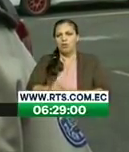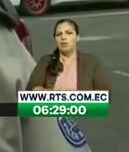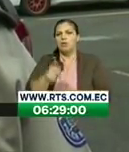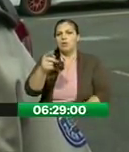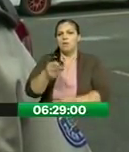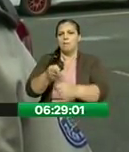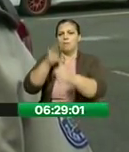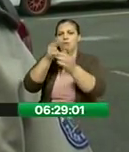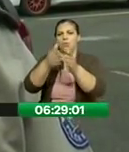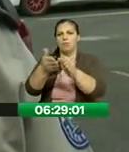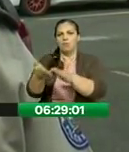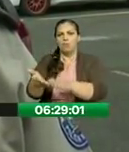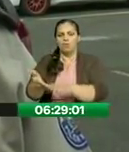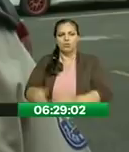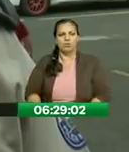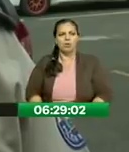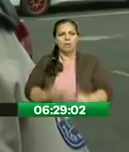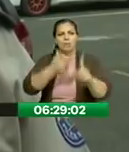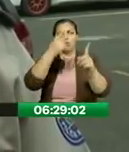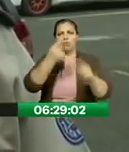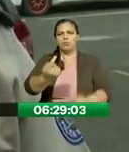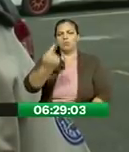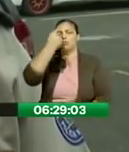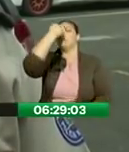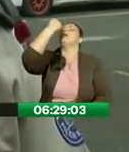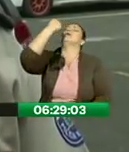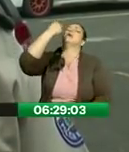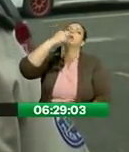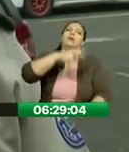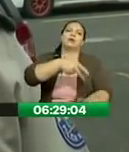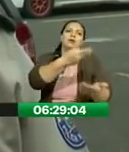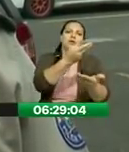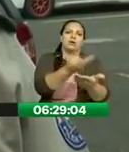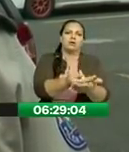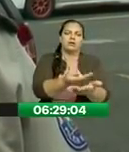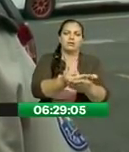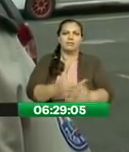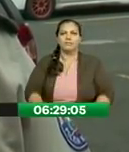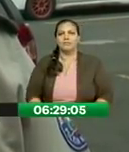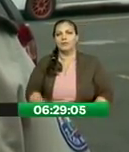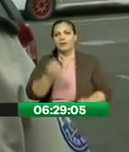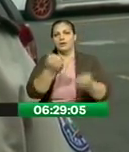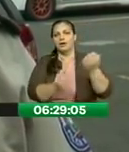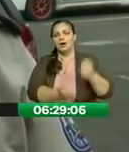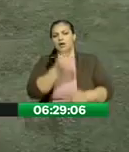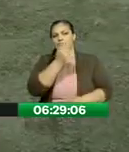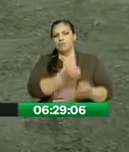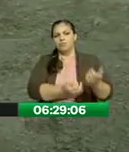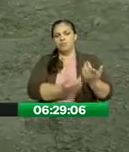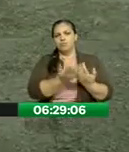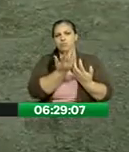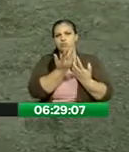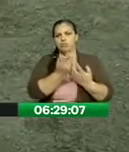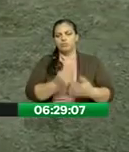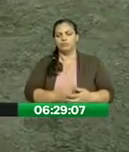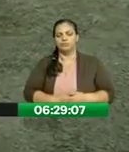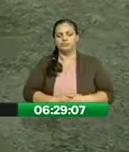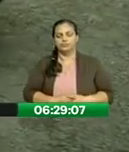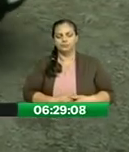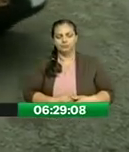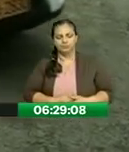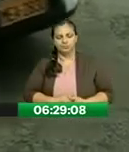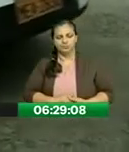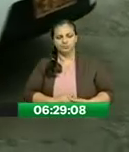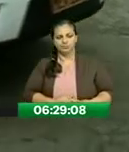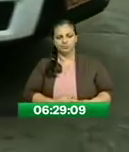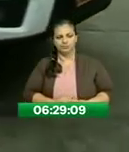a la prelibertad y se encontraba ya en uso de este beneficio con medidas cautelares. Con cámaras de Eduardo García desde la